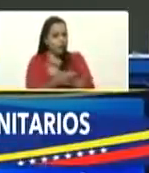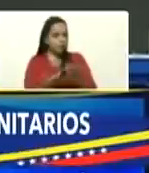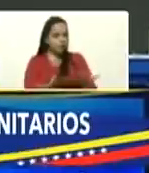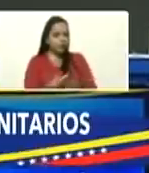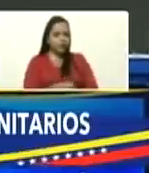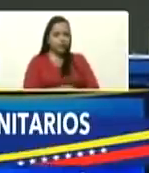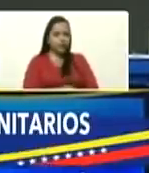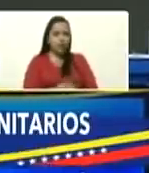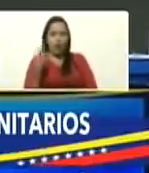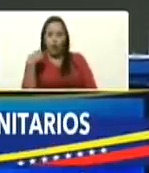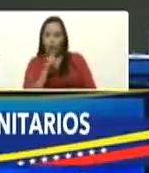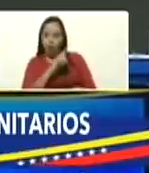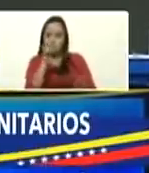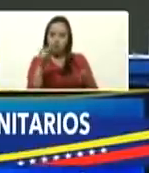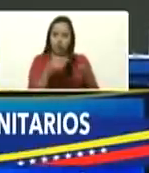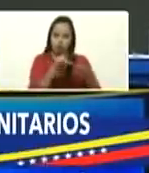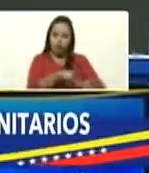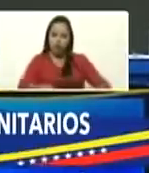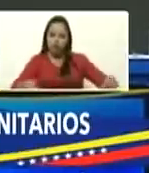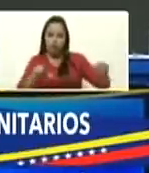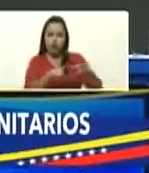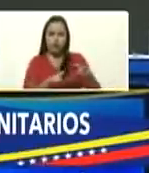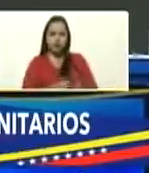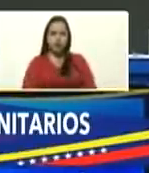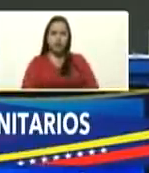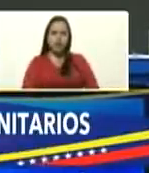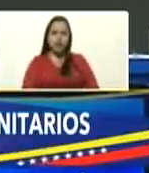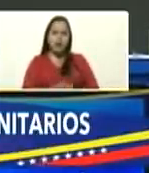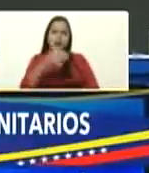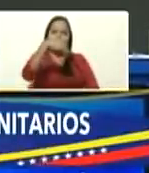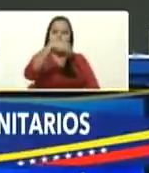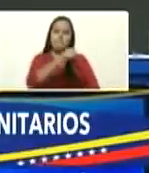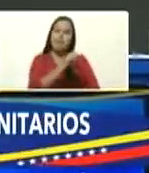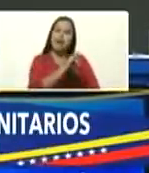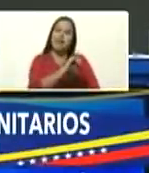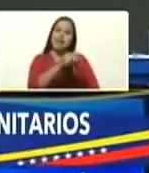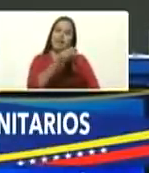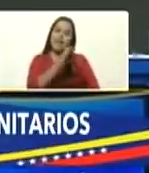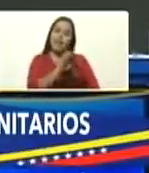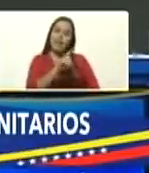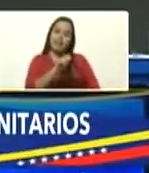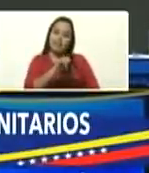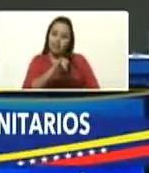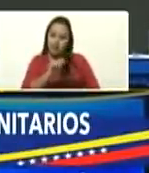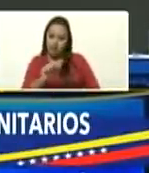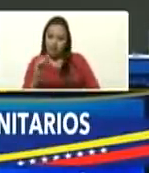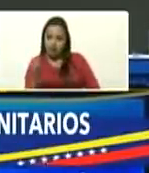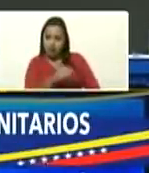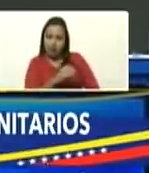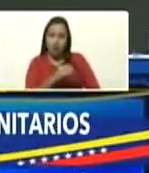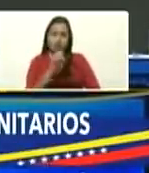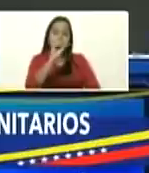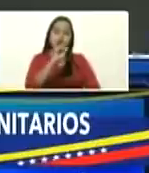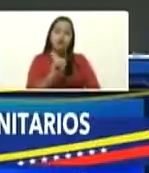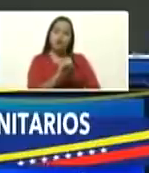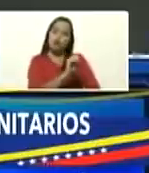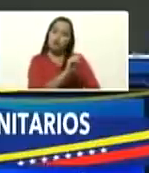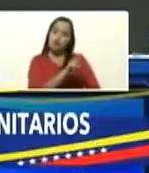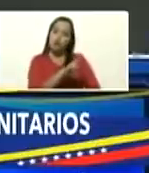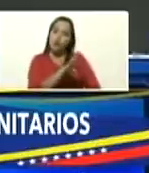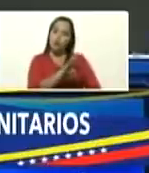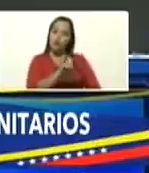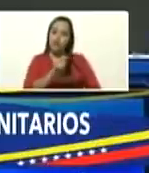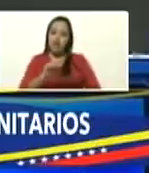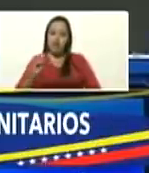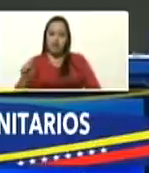Luego tenemos el eje territorial Maiquetía, Carlos Ulley y La Guaira. También parecido con la dinámica